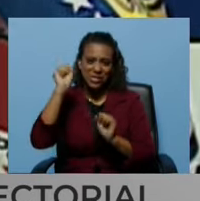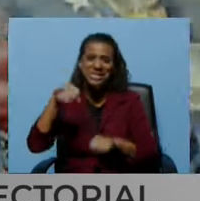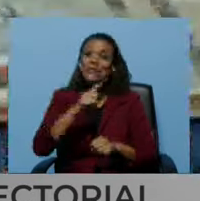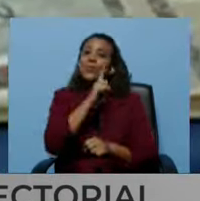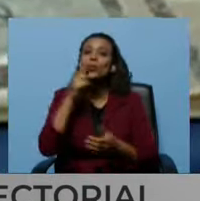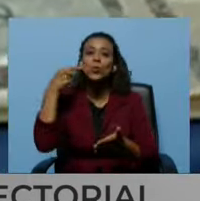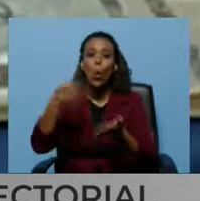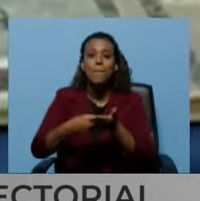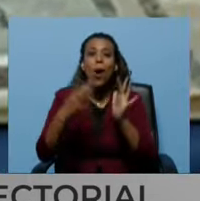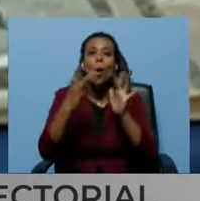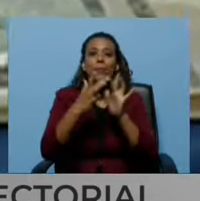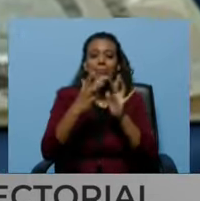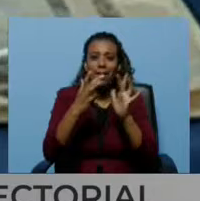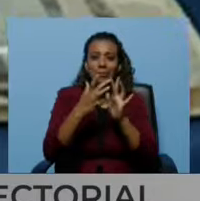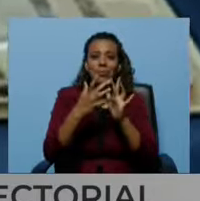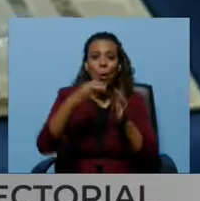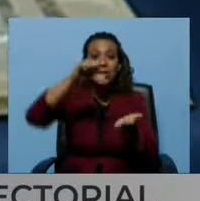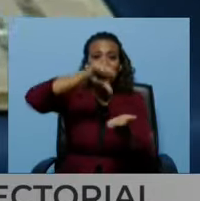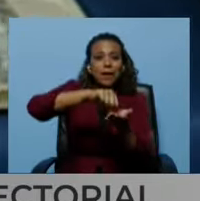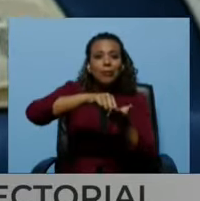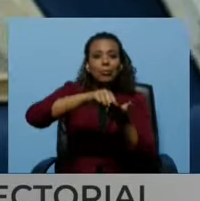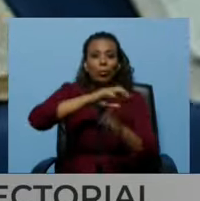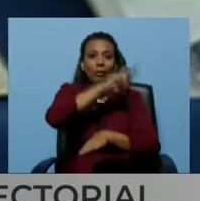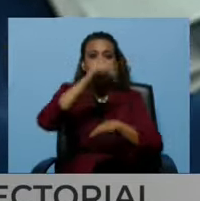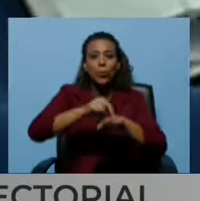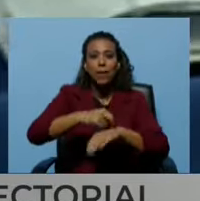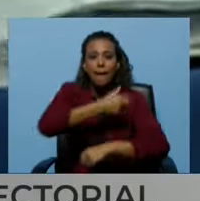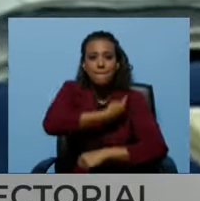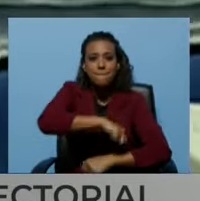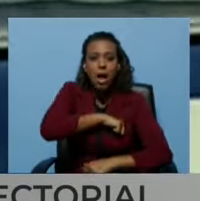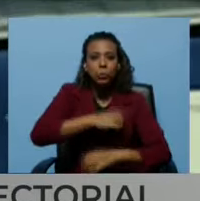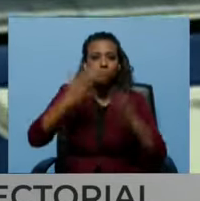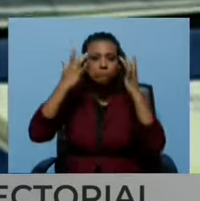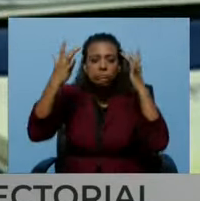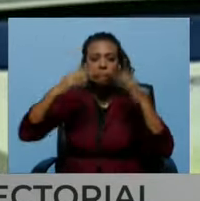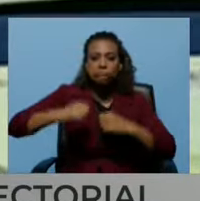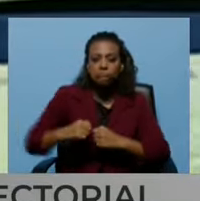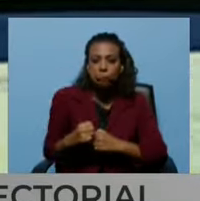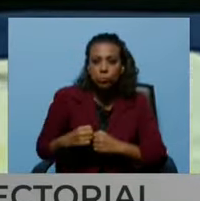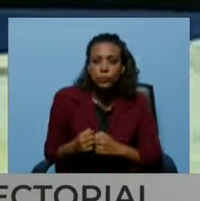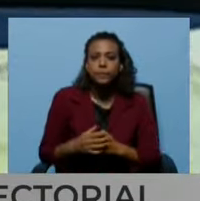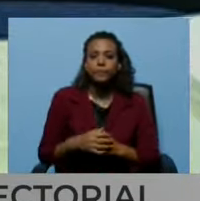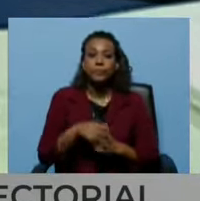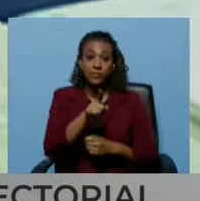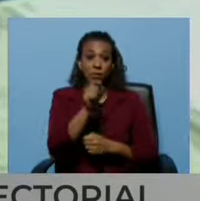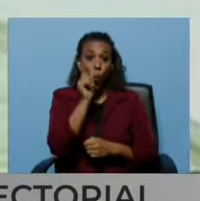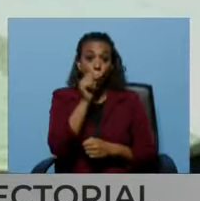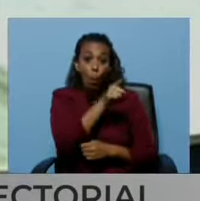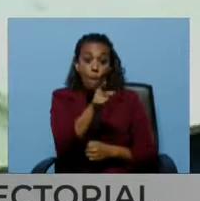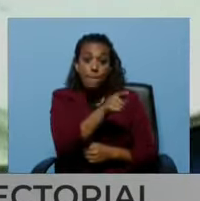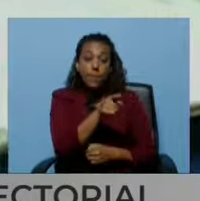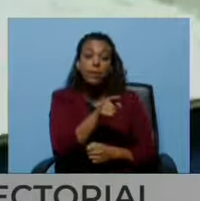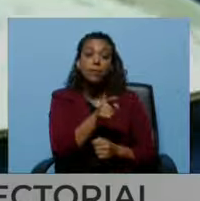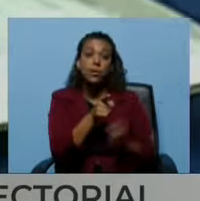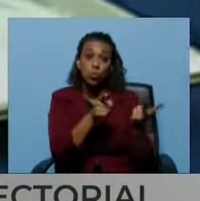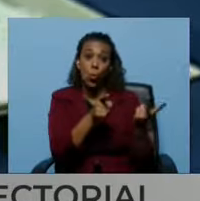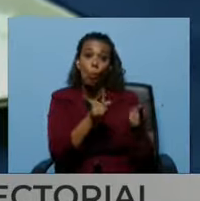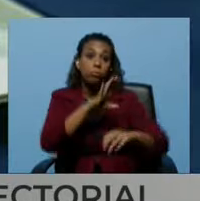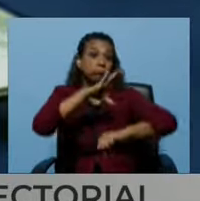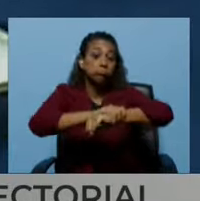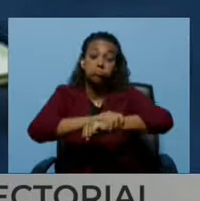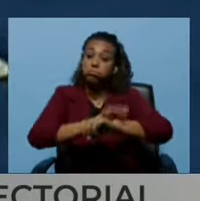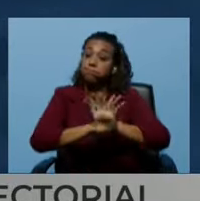están. Esta gente, estos señores de origen español, están